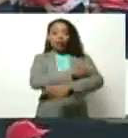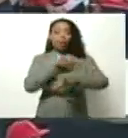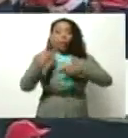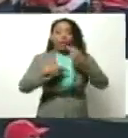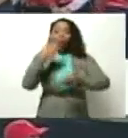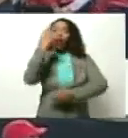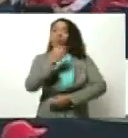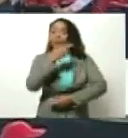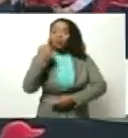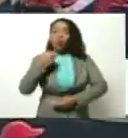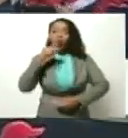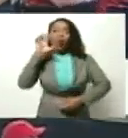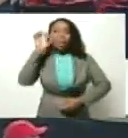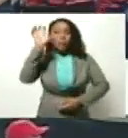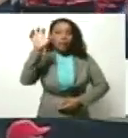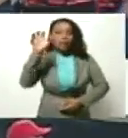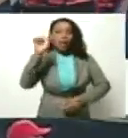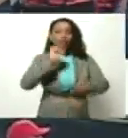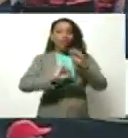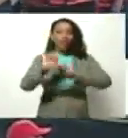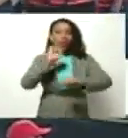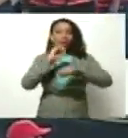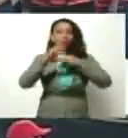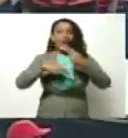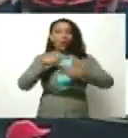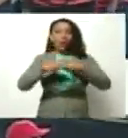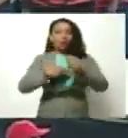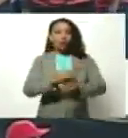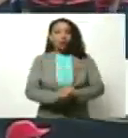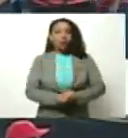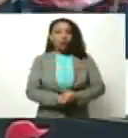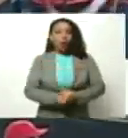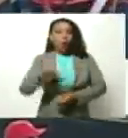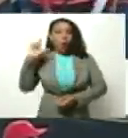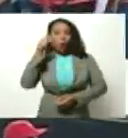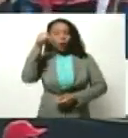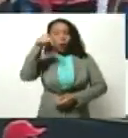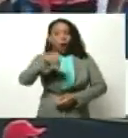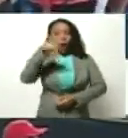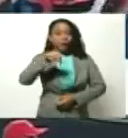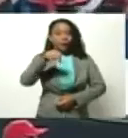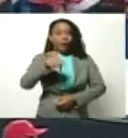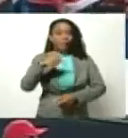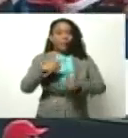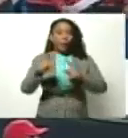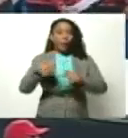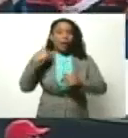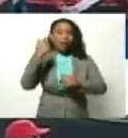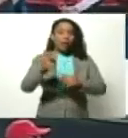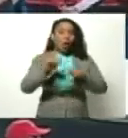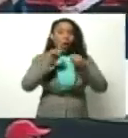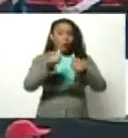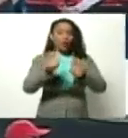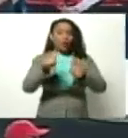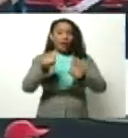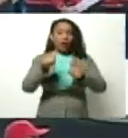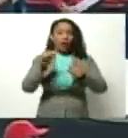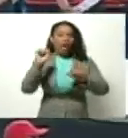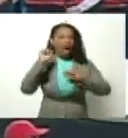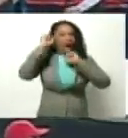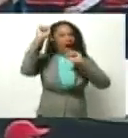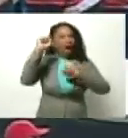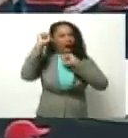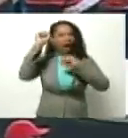comprometida con la patria con la defensa de la Revolución guárico está aquí pero mañana comienzan los guarimberos